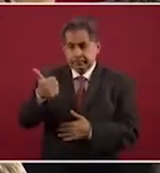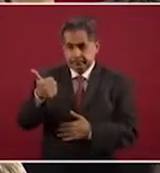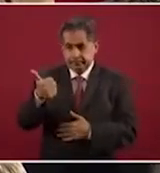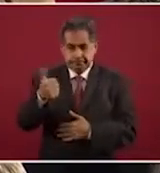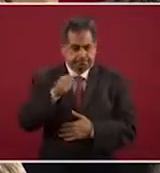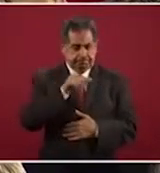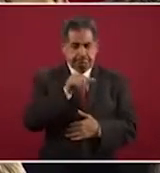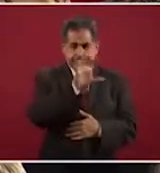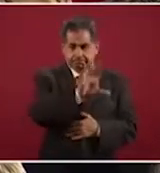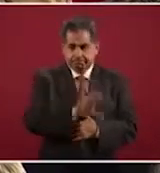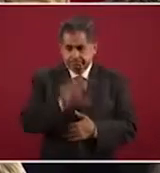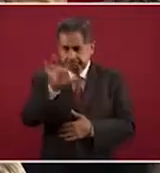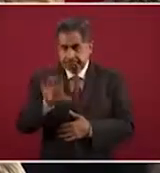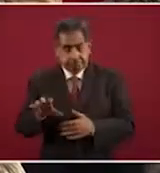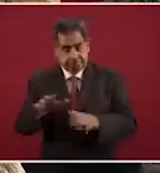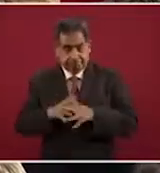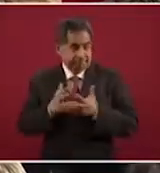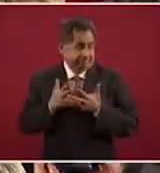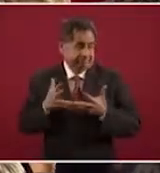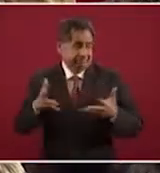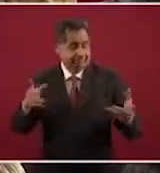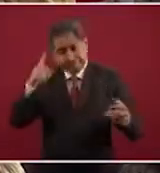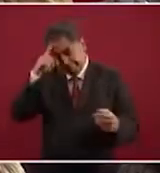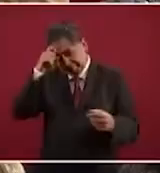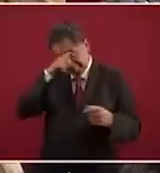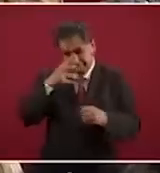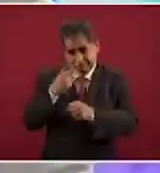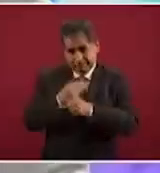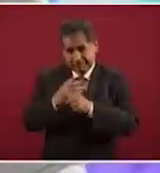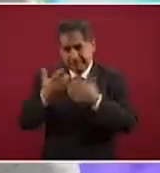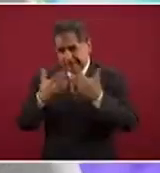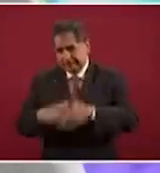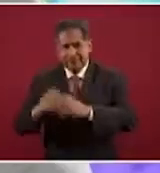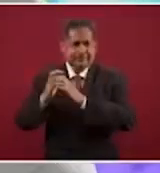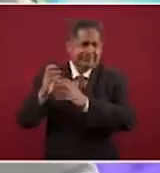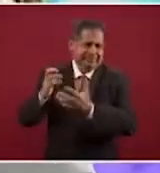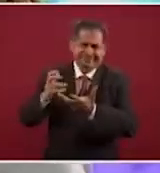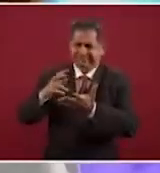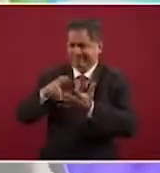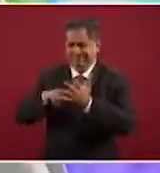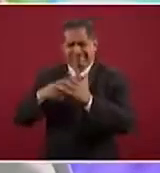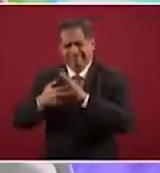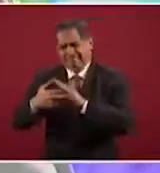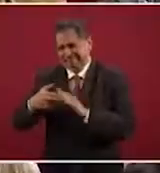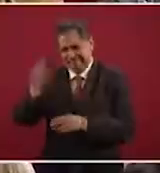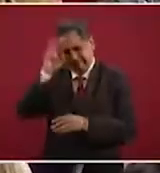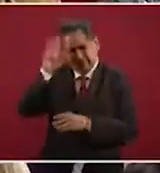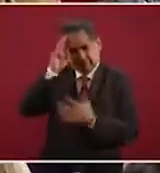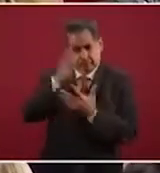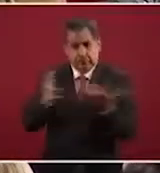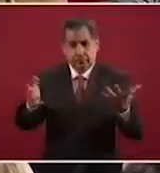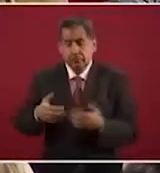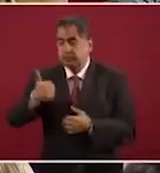es una obra compleja de construcción son plantas son tanques es de ingeniería en cada paquete